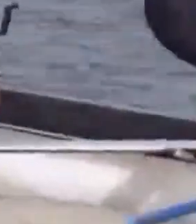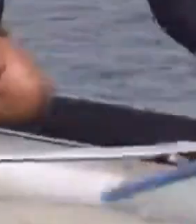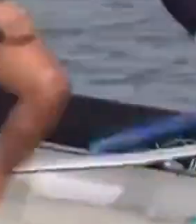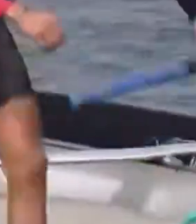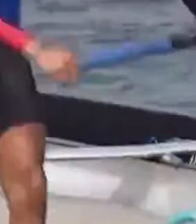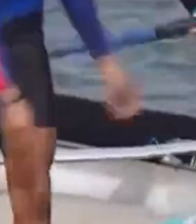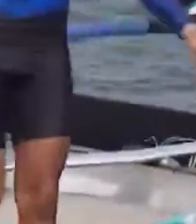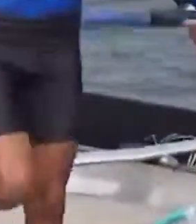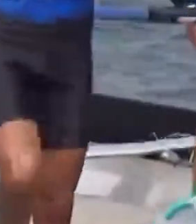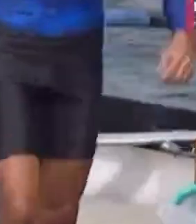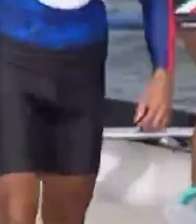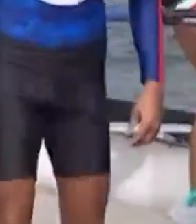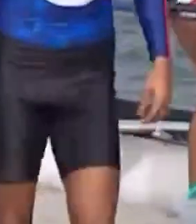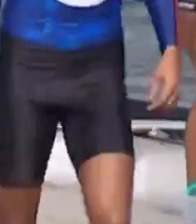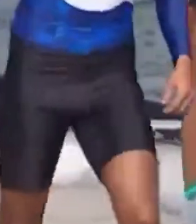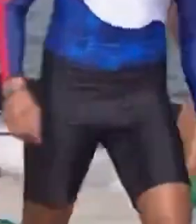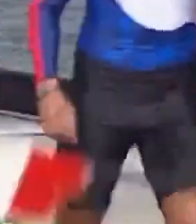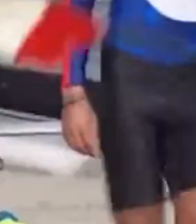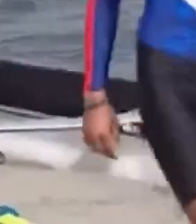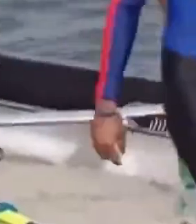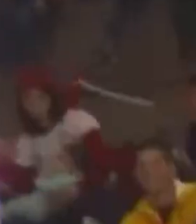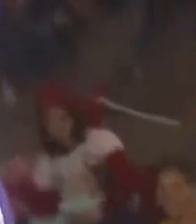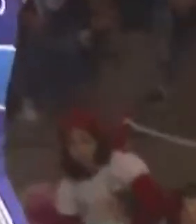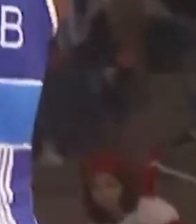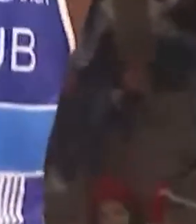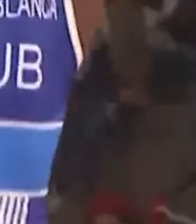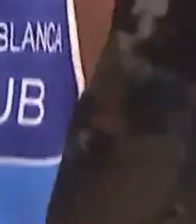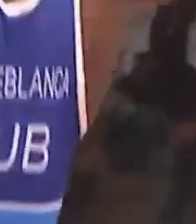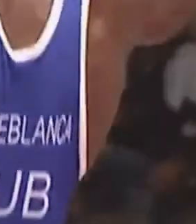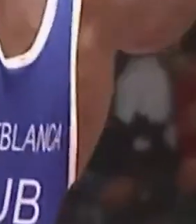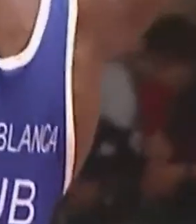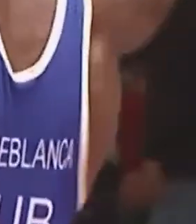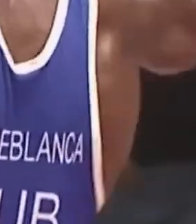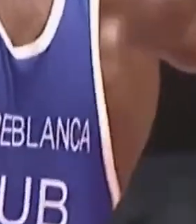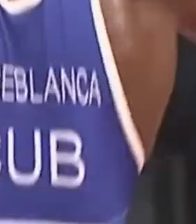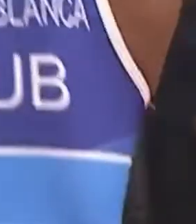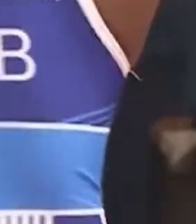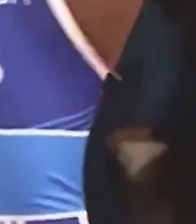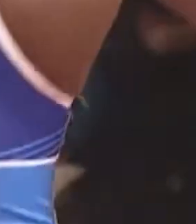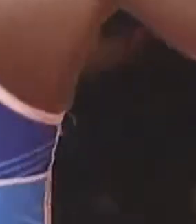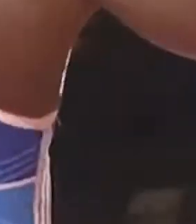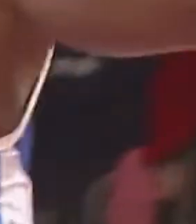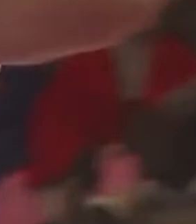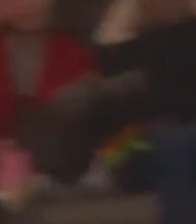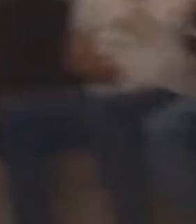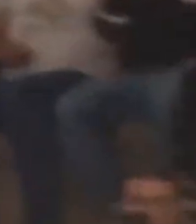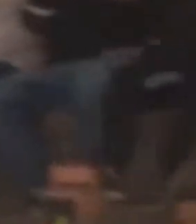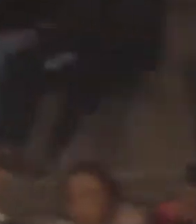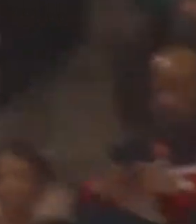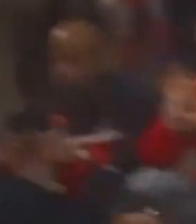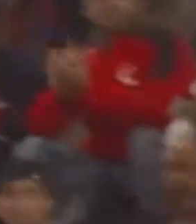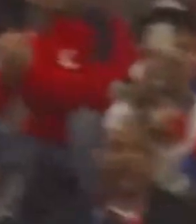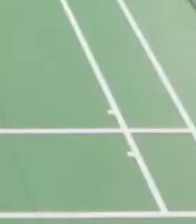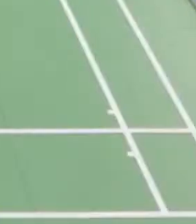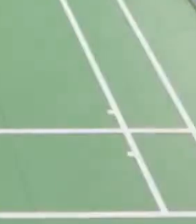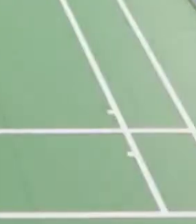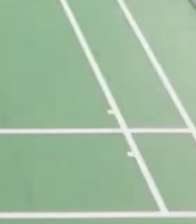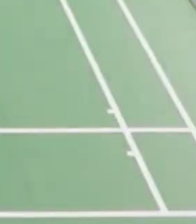rumba, cantándole aquel bolero. Medalla de oro para Yuriaki